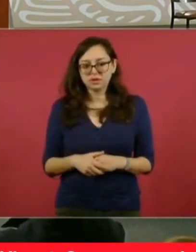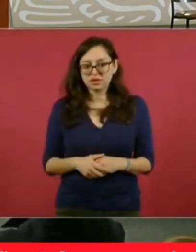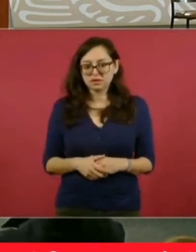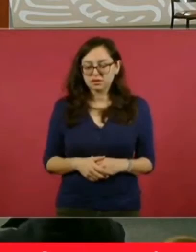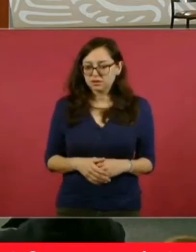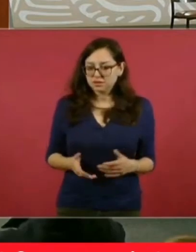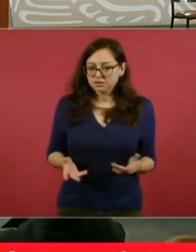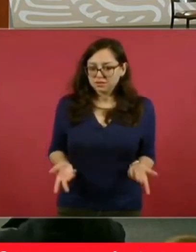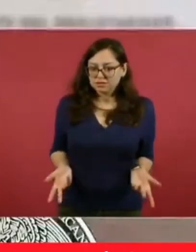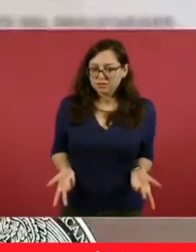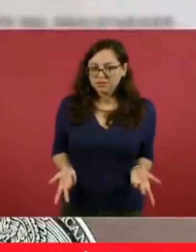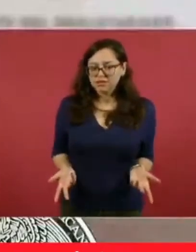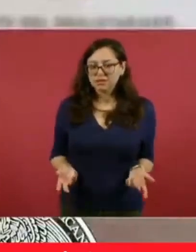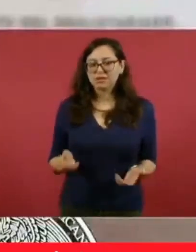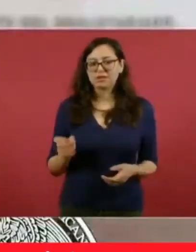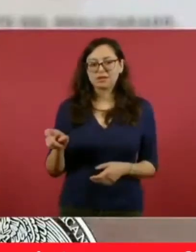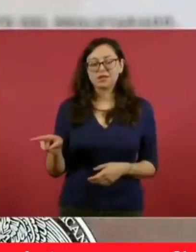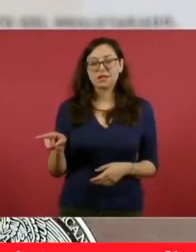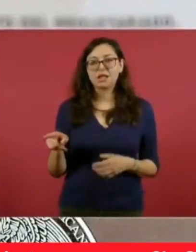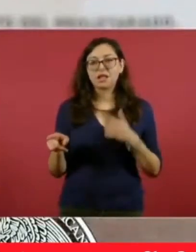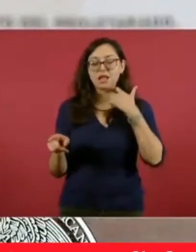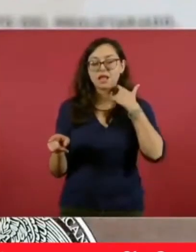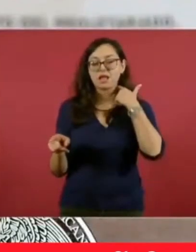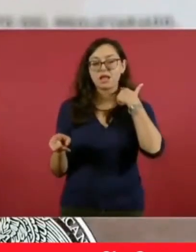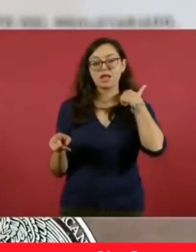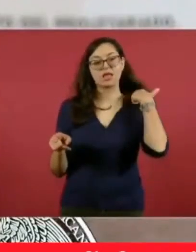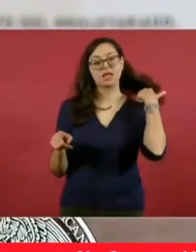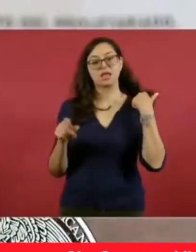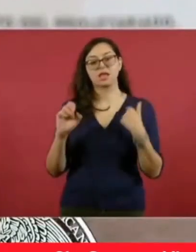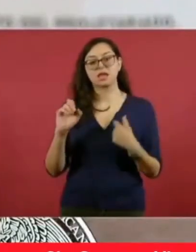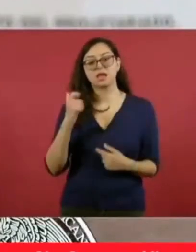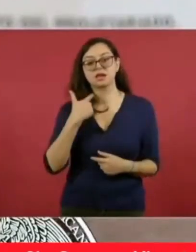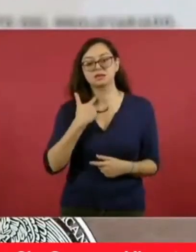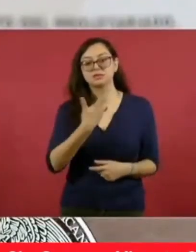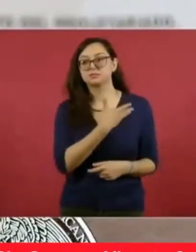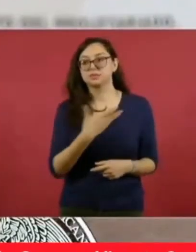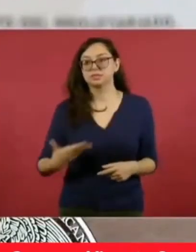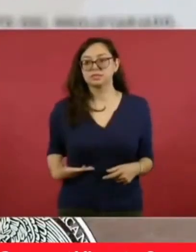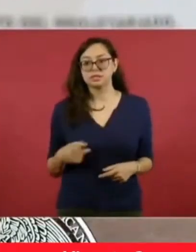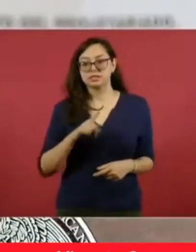en su momento el expresidente Zedillo es falso.